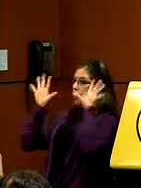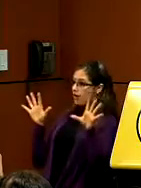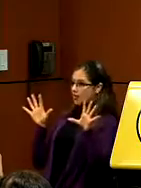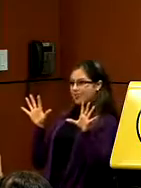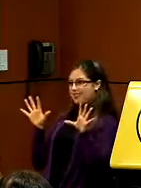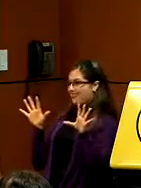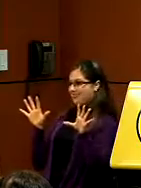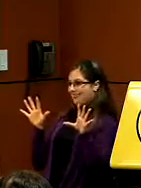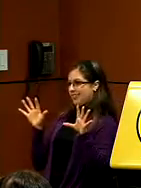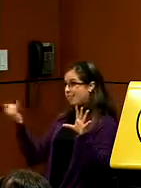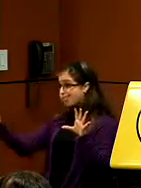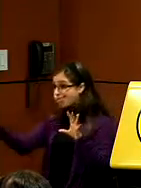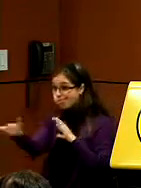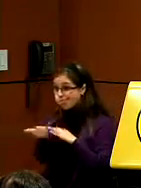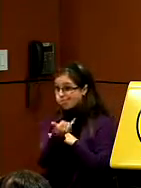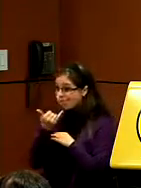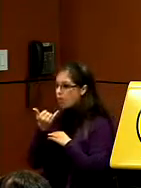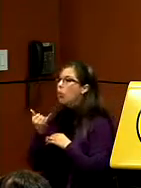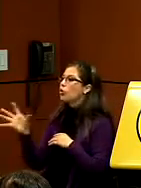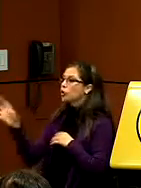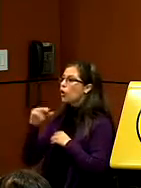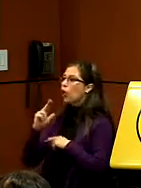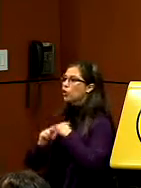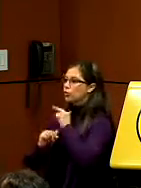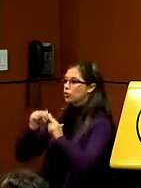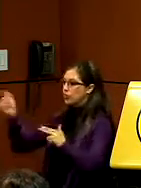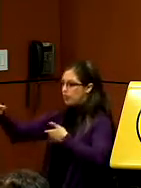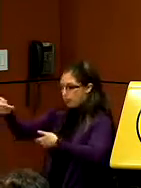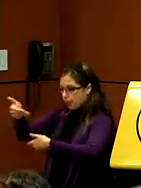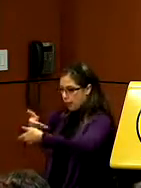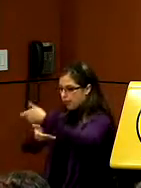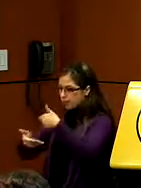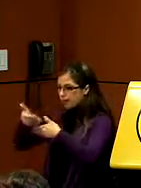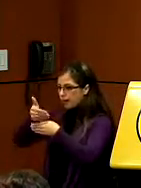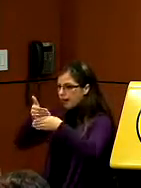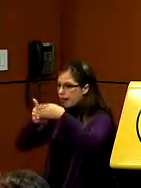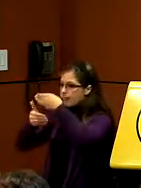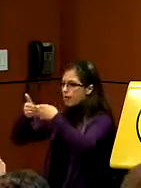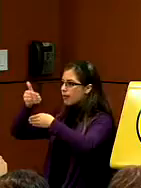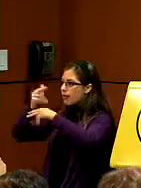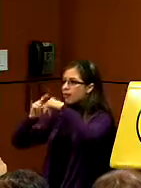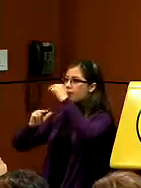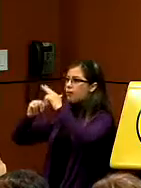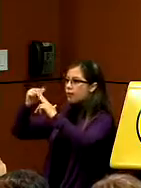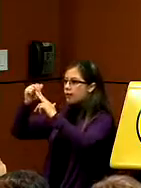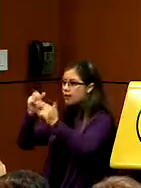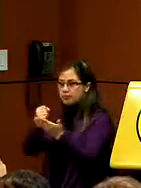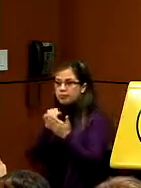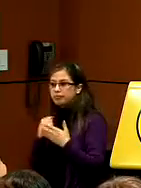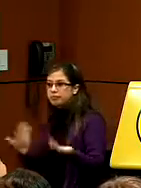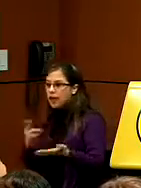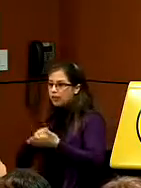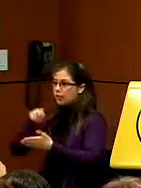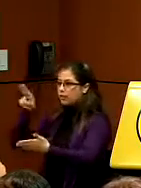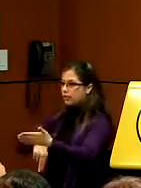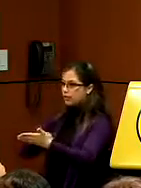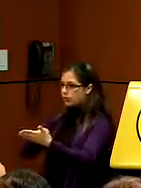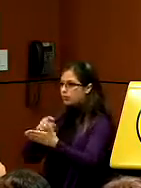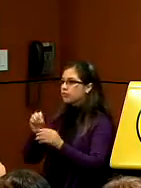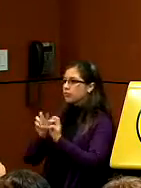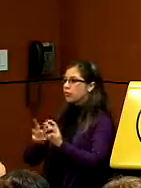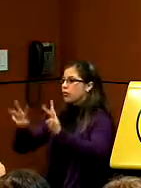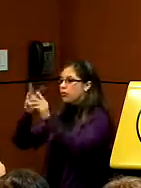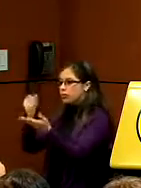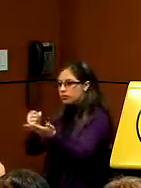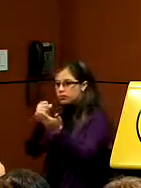se construye entre todos tenemos un Norte muy grande que es la convención y ahí yo creo que con base en